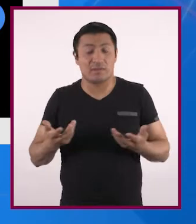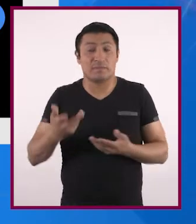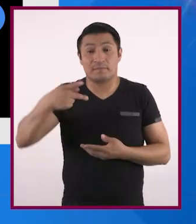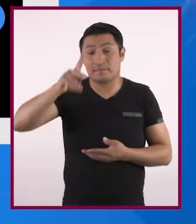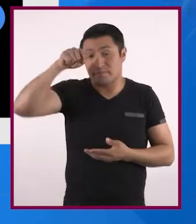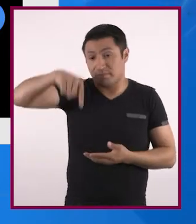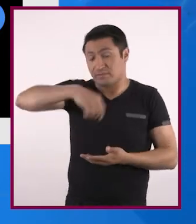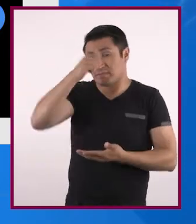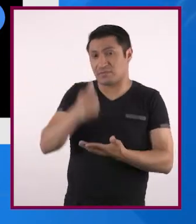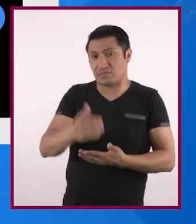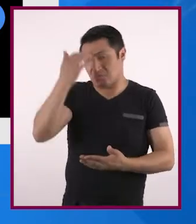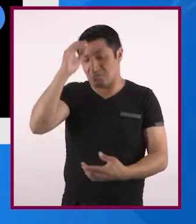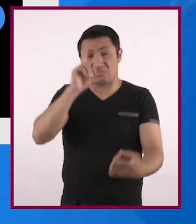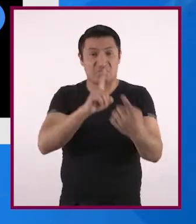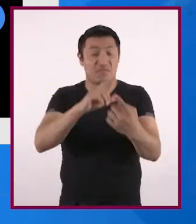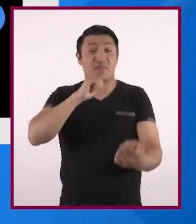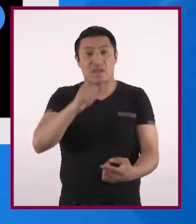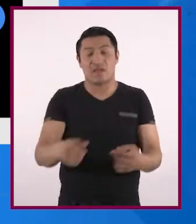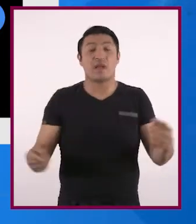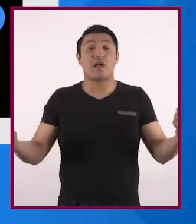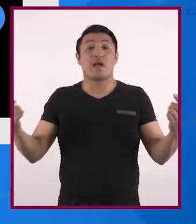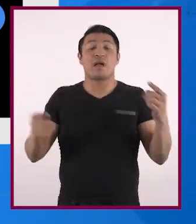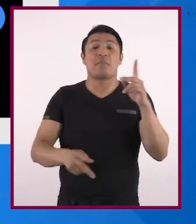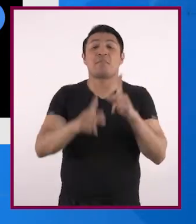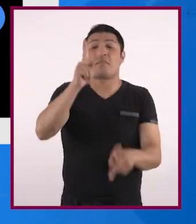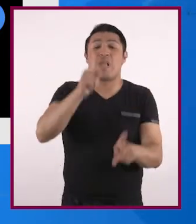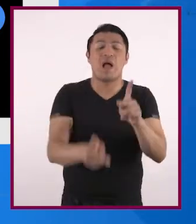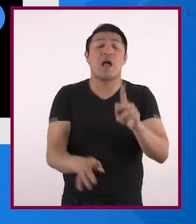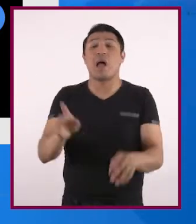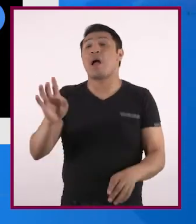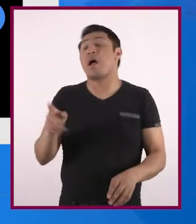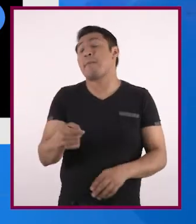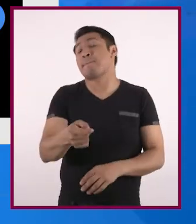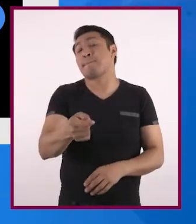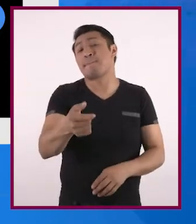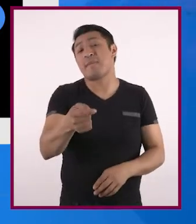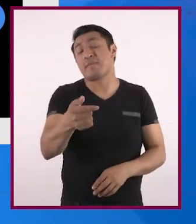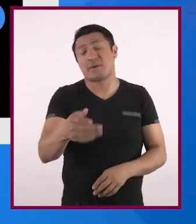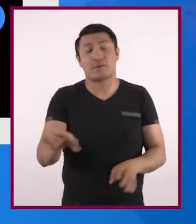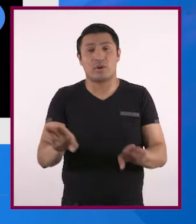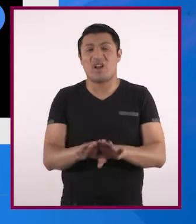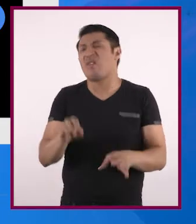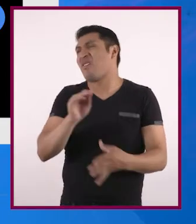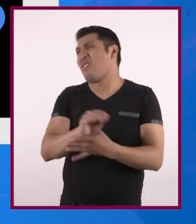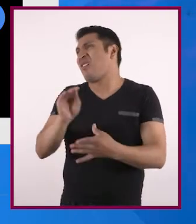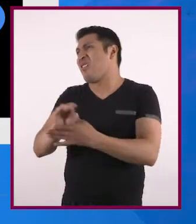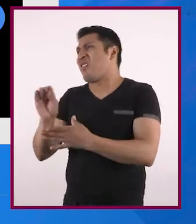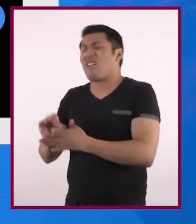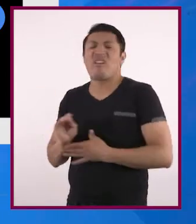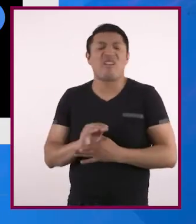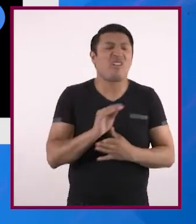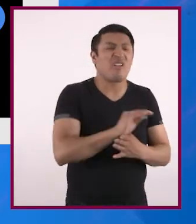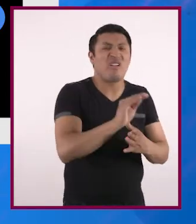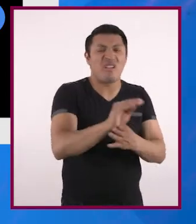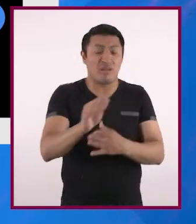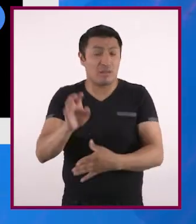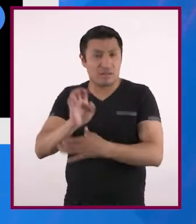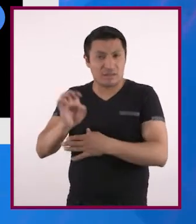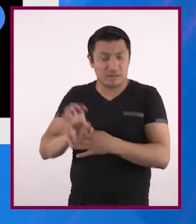ciudad, como no nos conocemos, como nuestras interacciones son tan superficiales, tendemos a ser indiferentes a las circunstancias de los demás